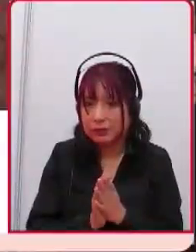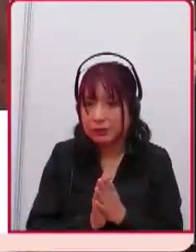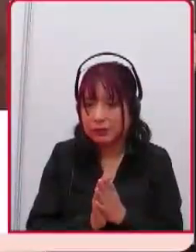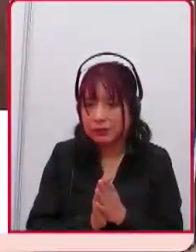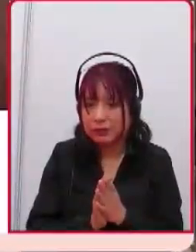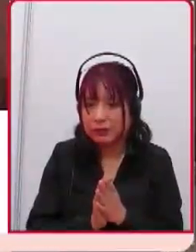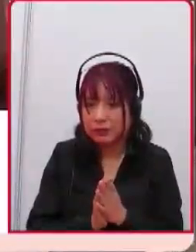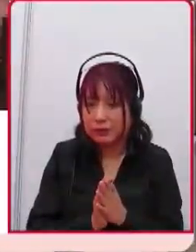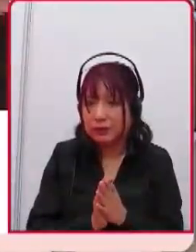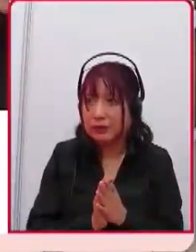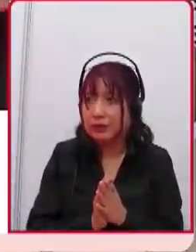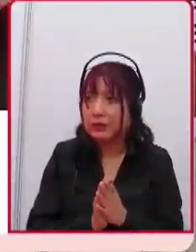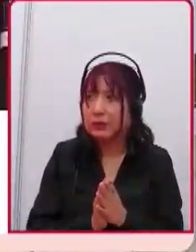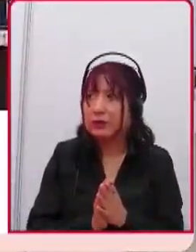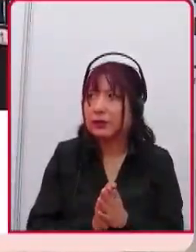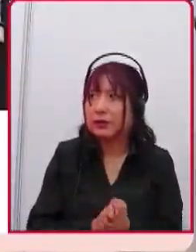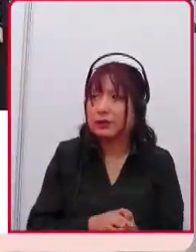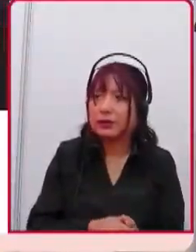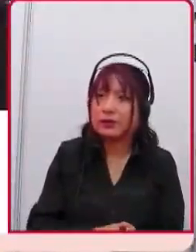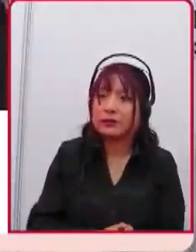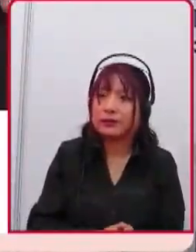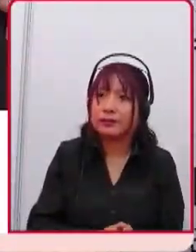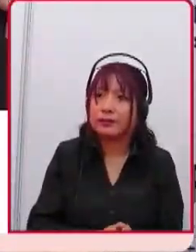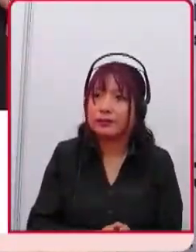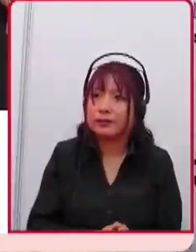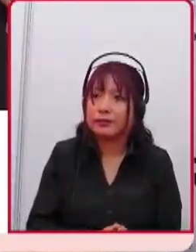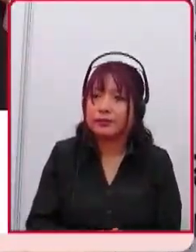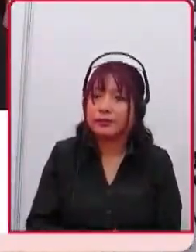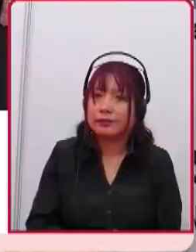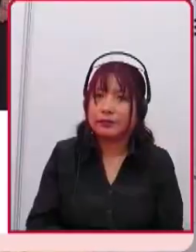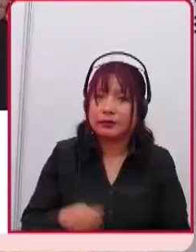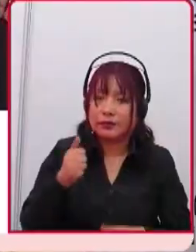¿no? ¿Cuáles son las dimensiones que tendría?